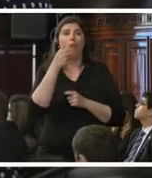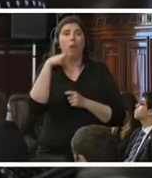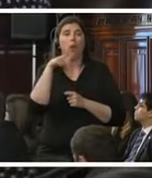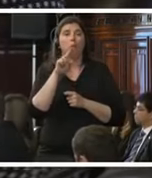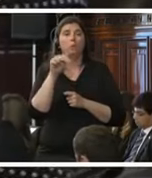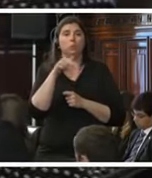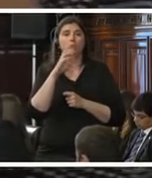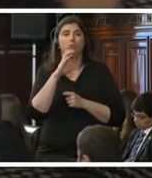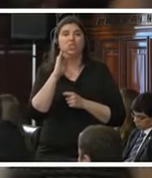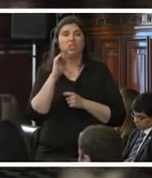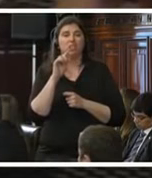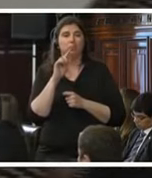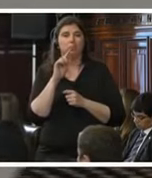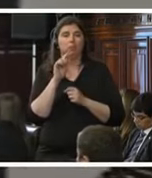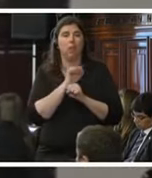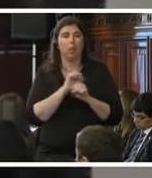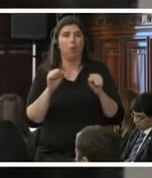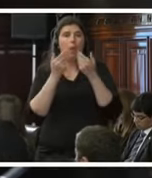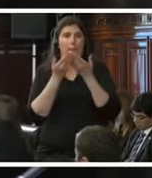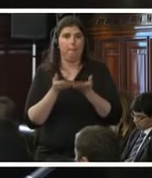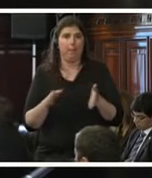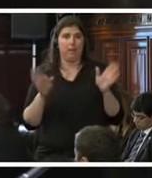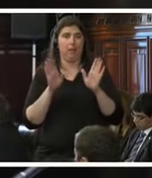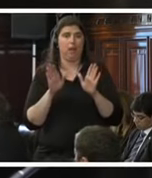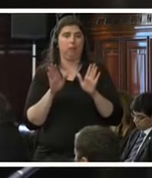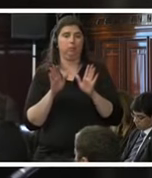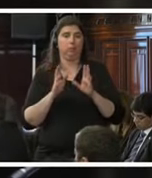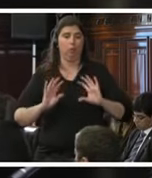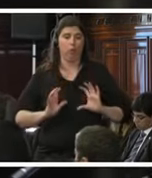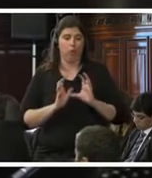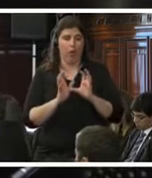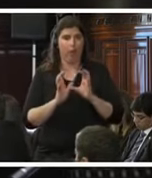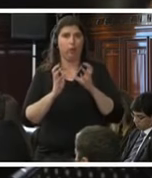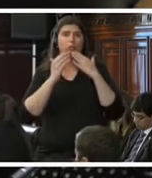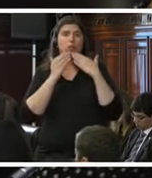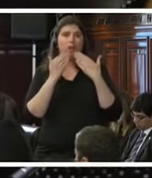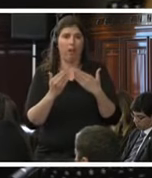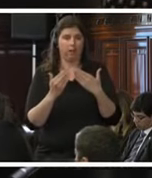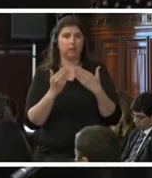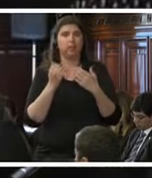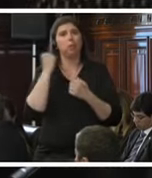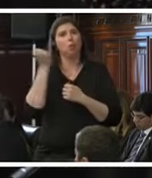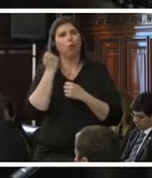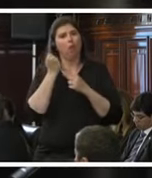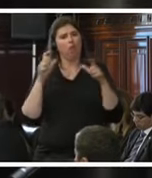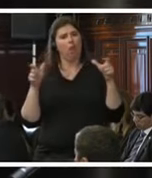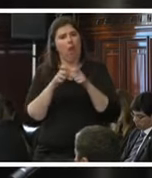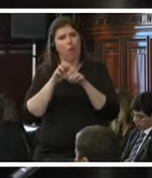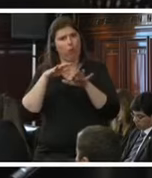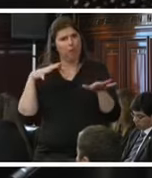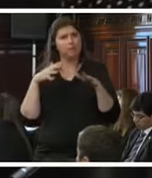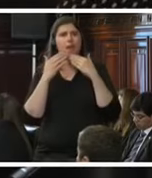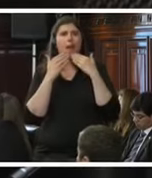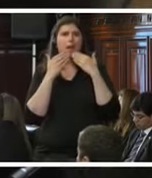gracias. Presidenta, agradezco a los peticionarios la solicitud de una importante audiencia. Agradezco también